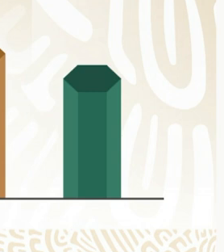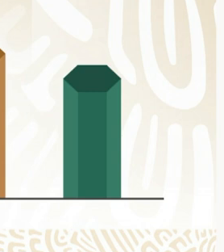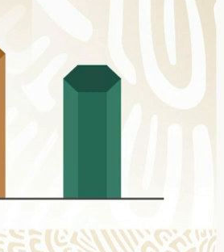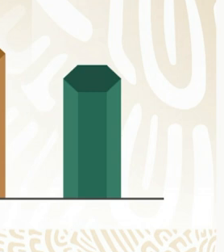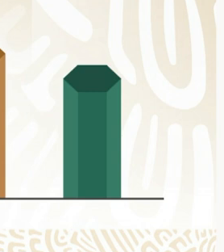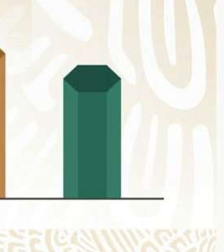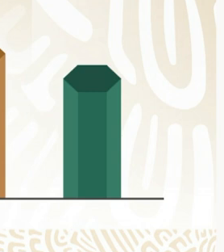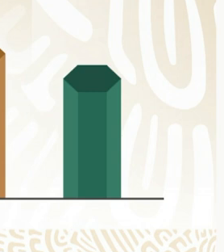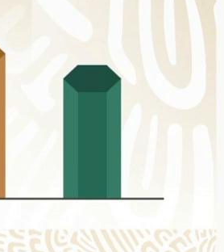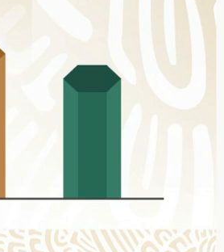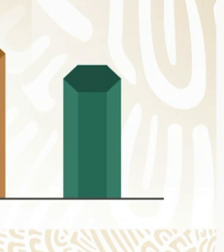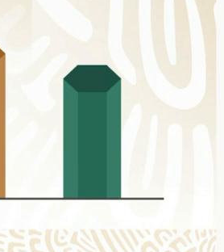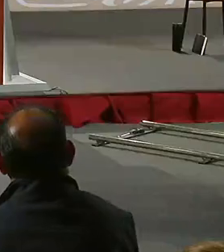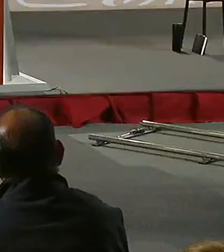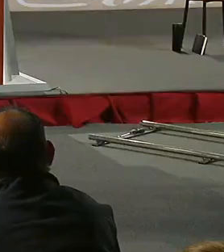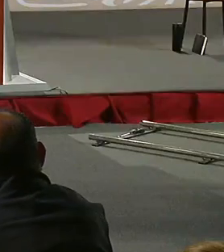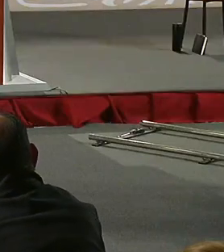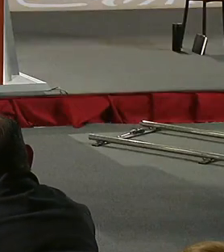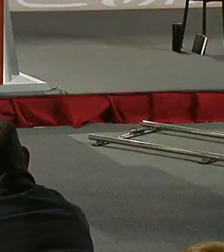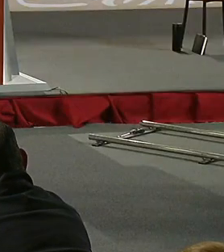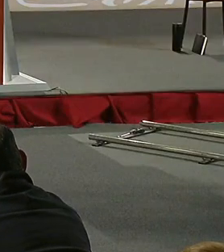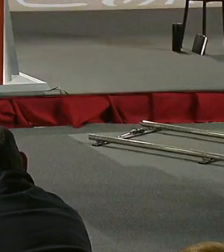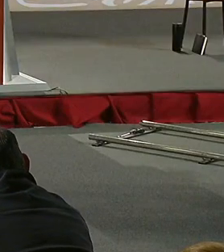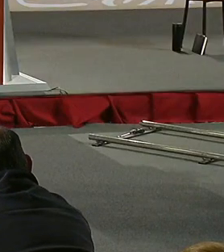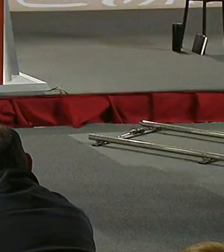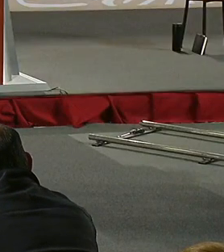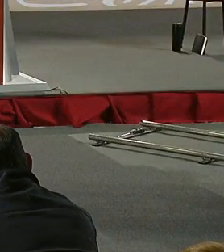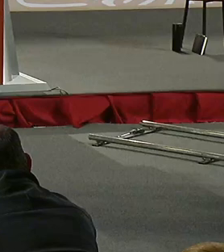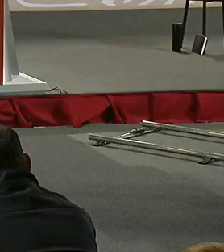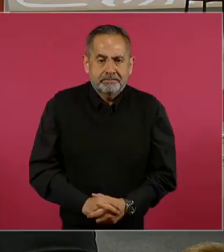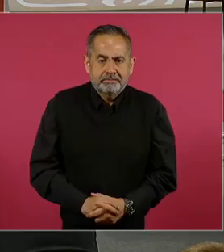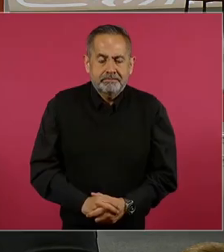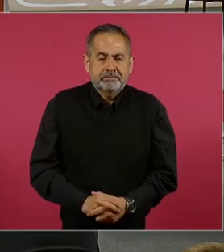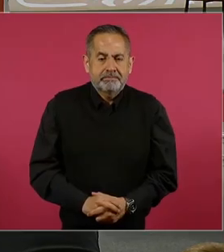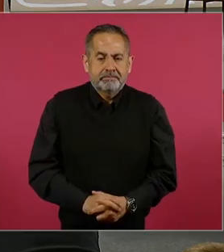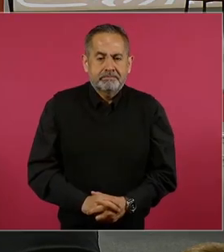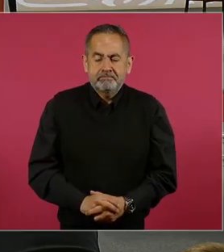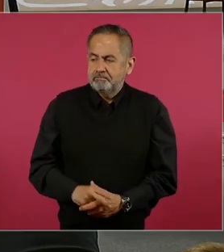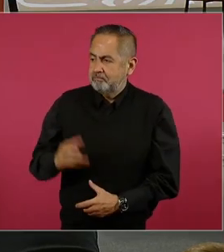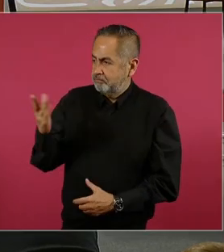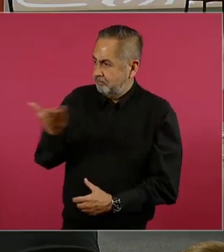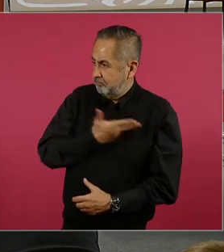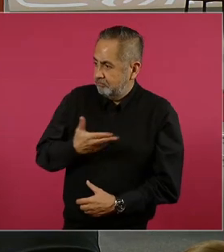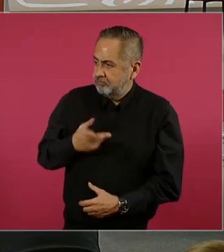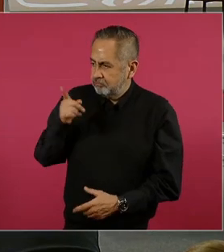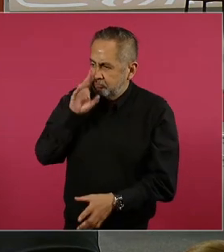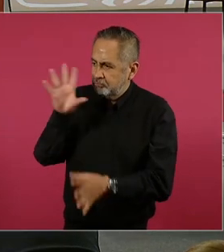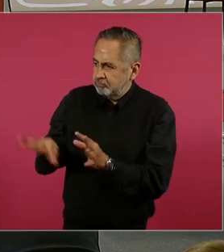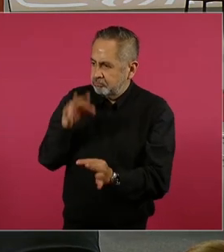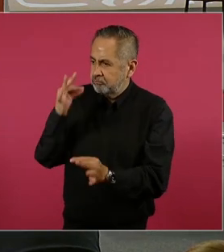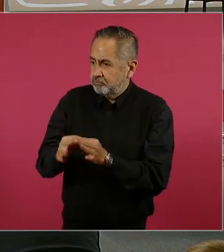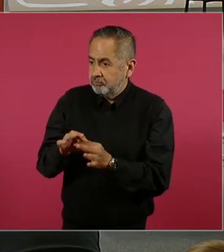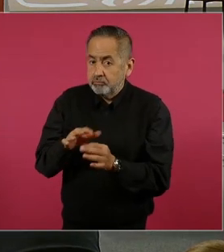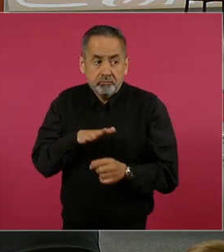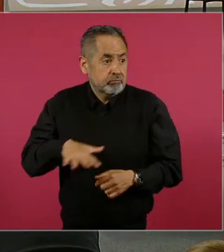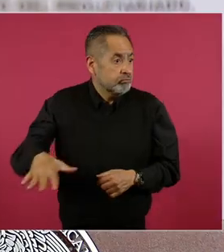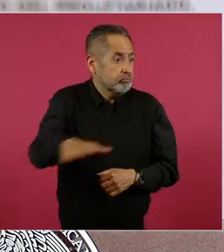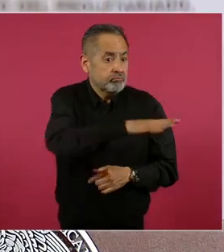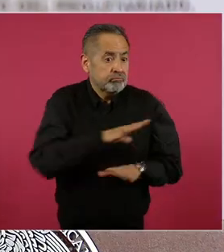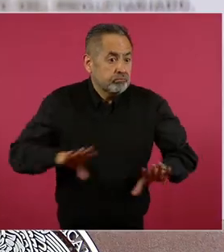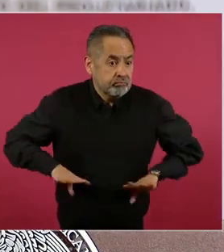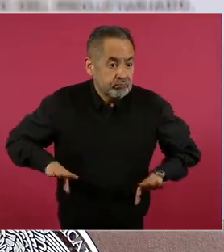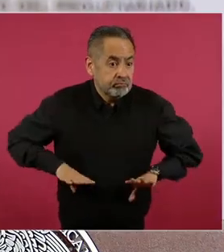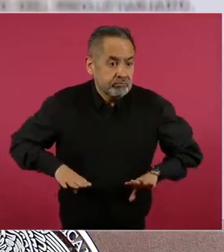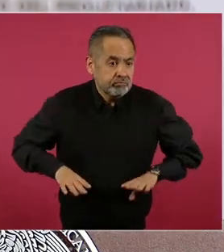Definitivamente no somos iguales. Señor presidente, usted cumplió por el bien de todos, primero los pobres.